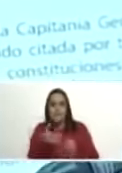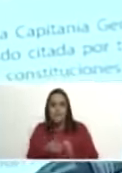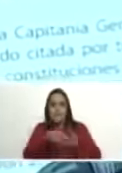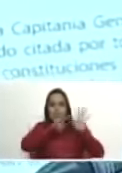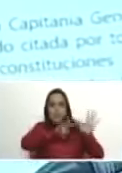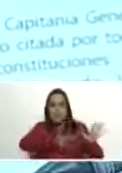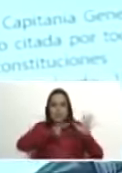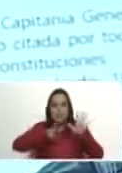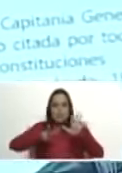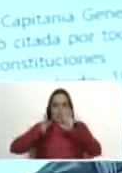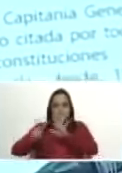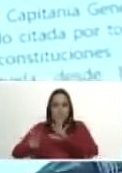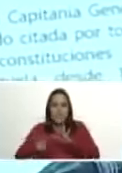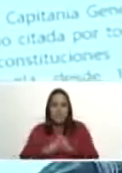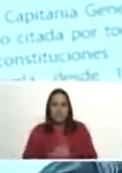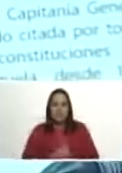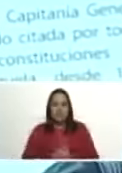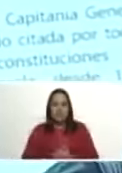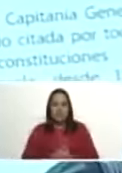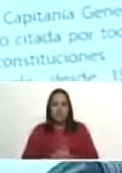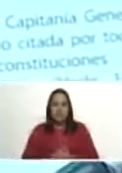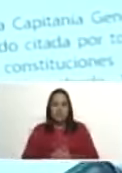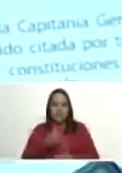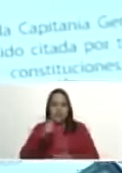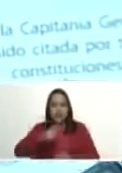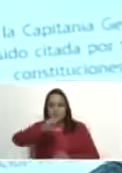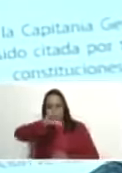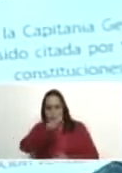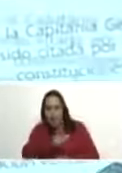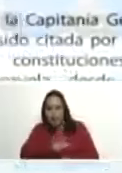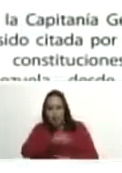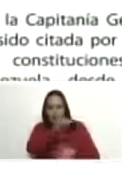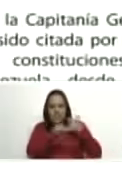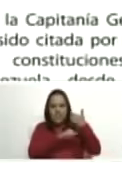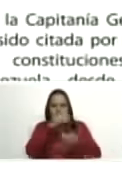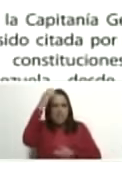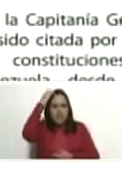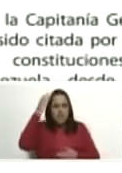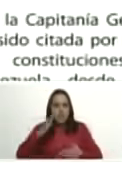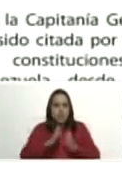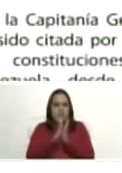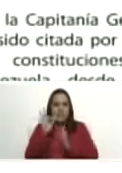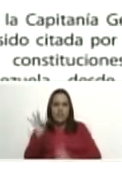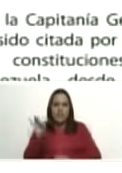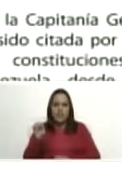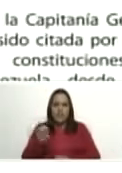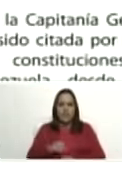1777, y el mapa del Virreinato de Santa Fe.